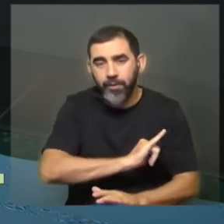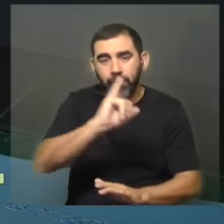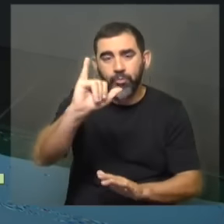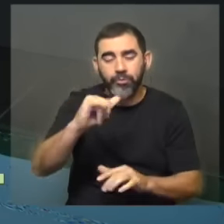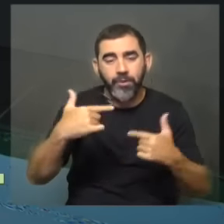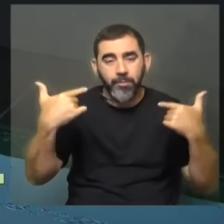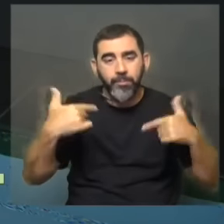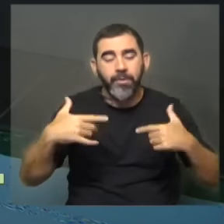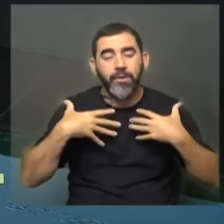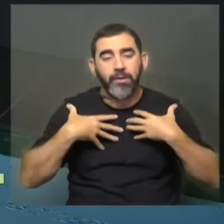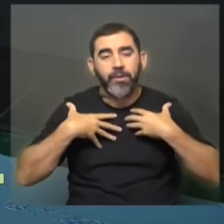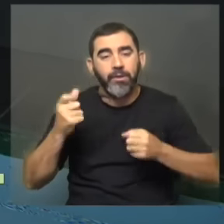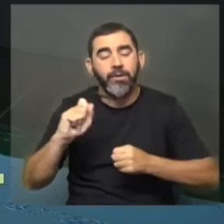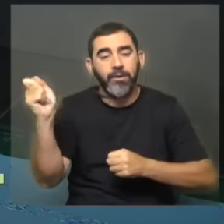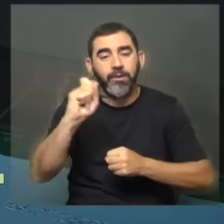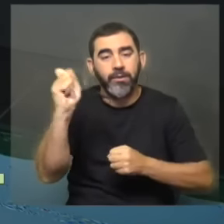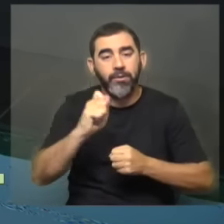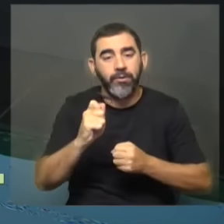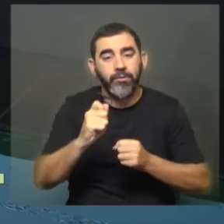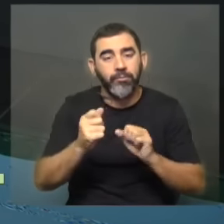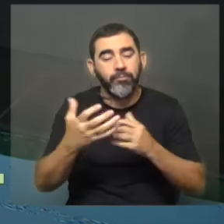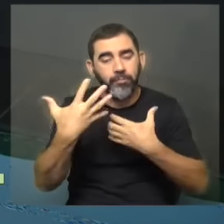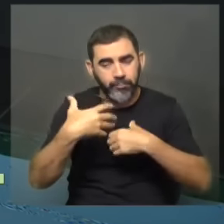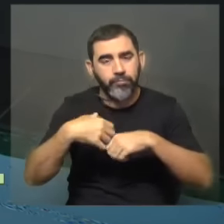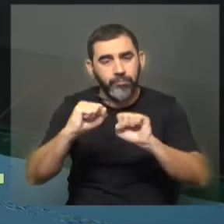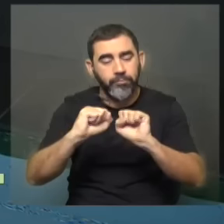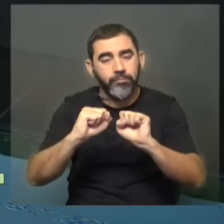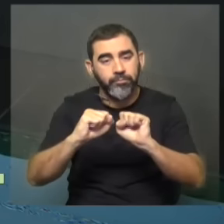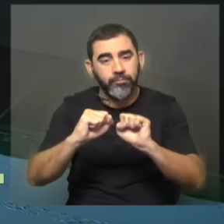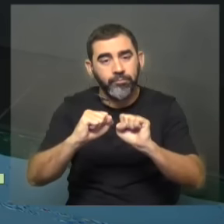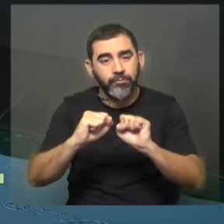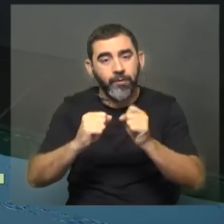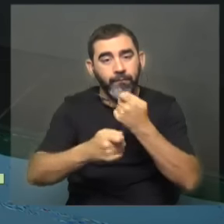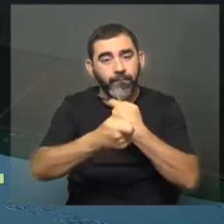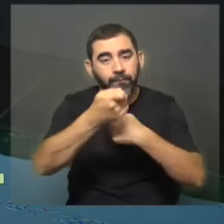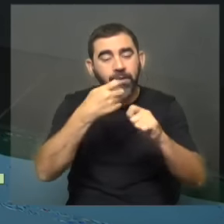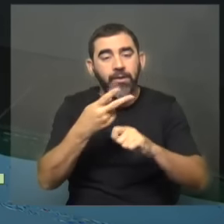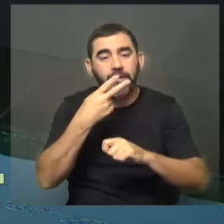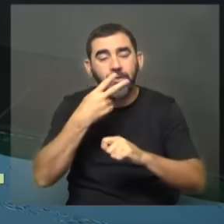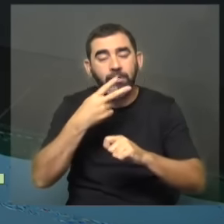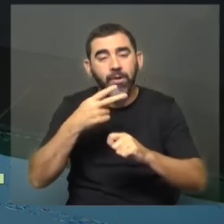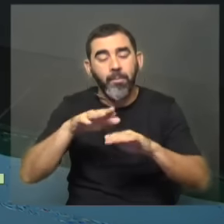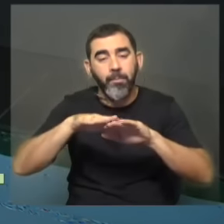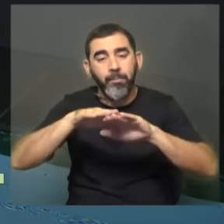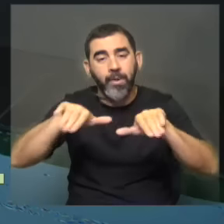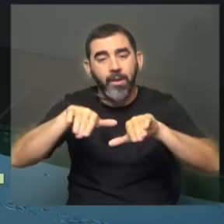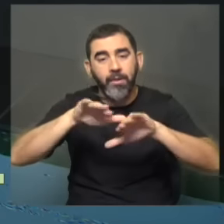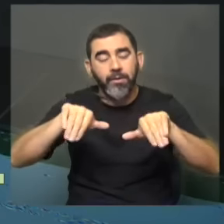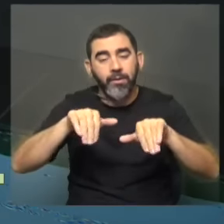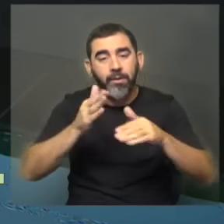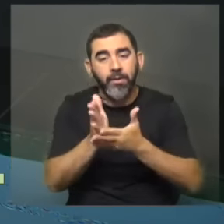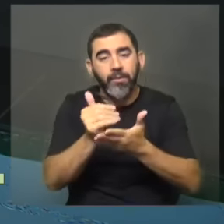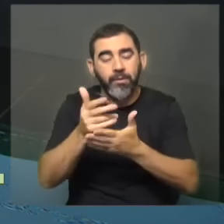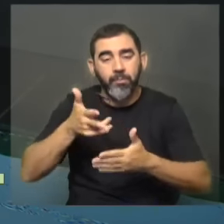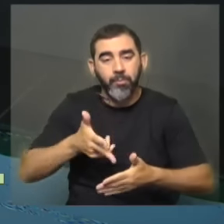Ministerio de salud pública tras const el ofrecimiento de cigarrillos en la playa la balconada en el departamento de